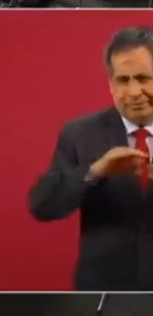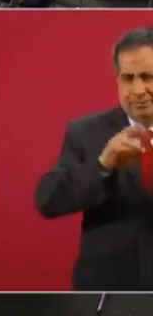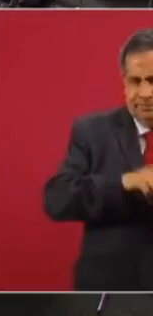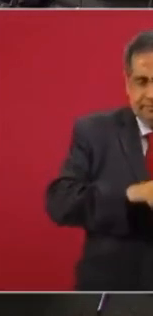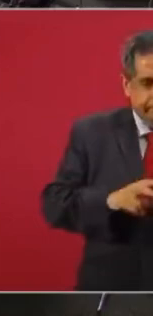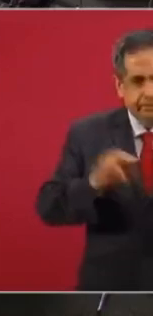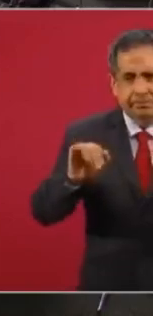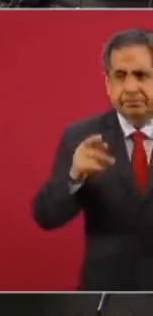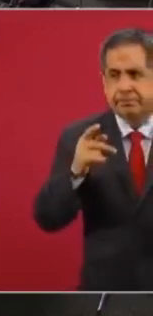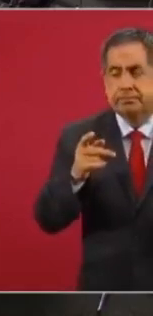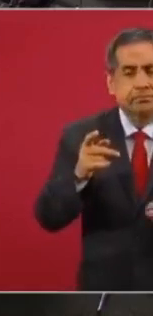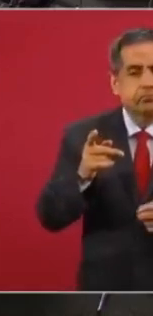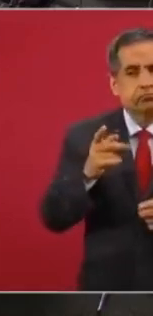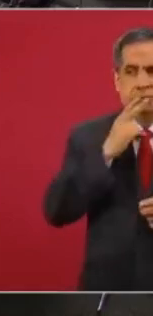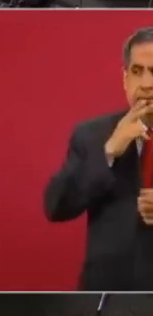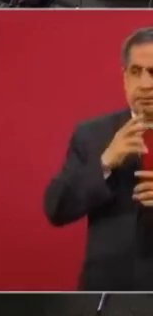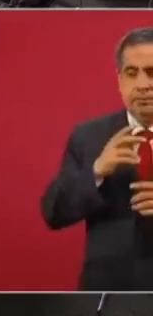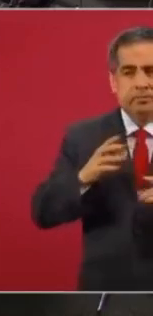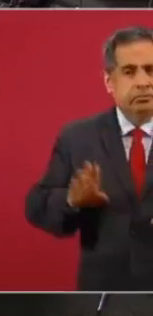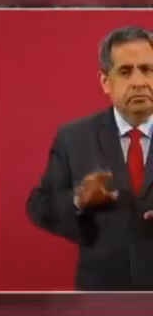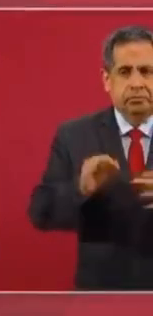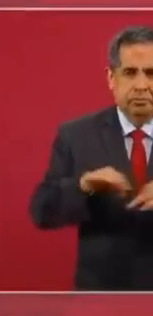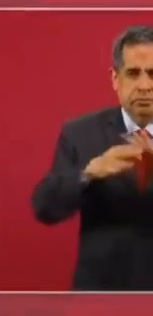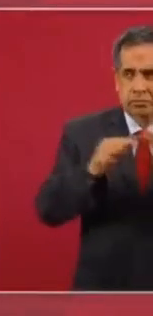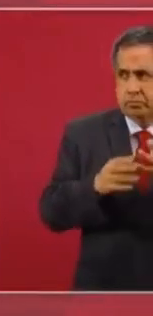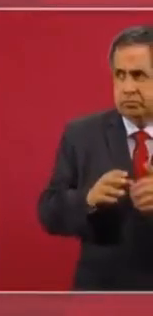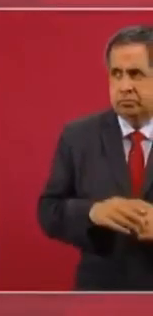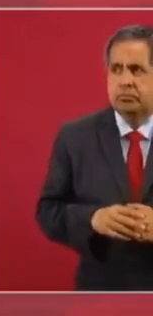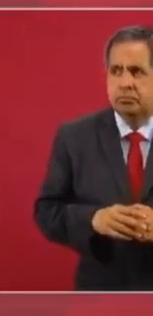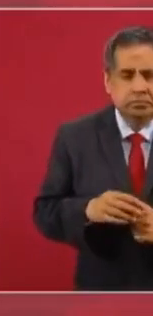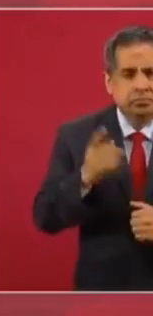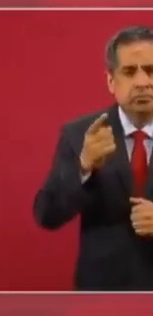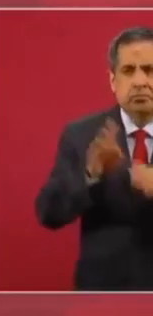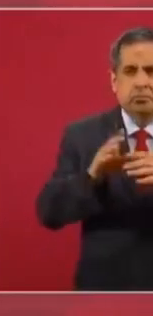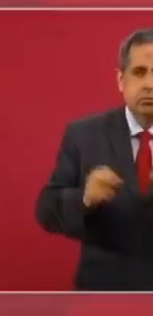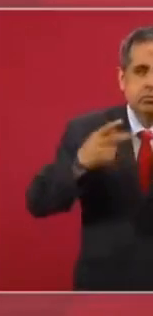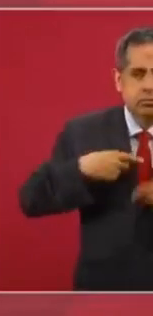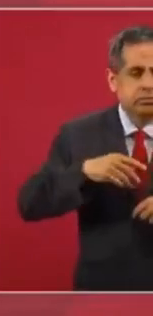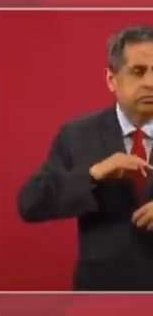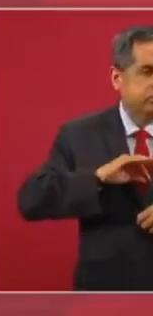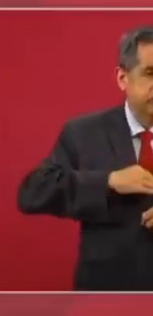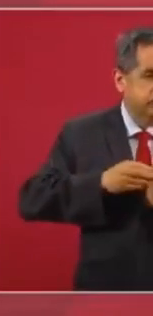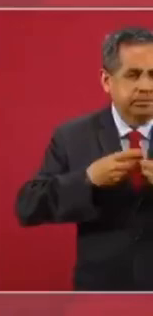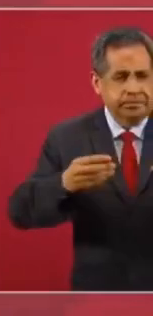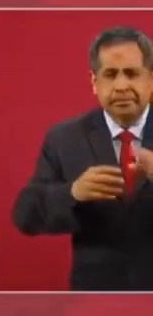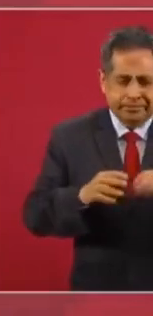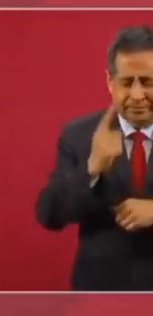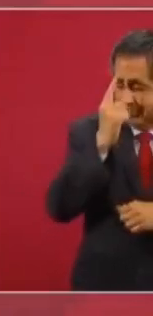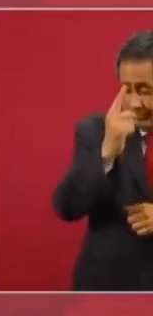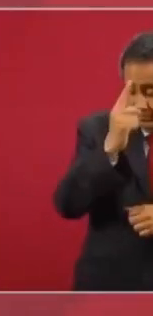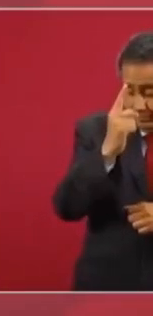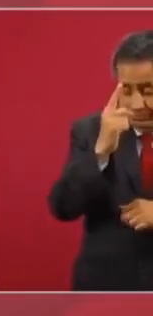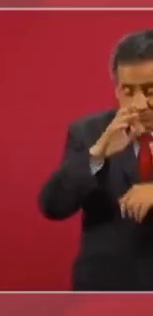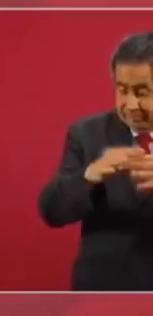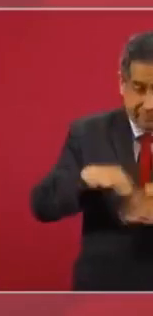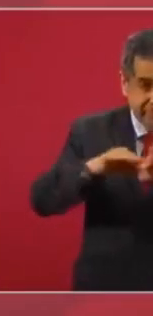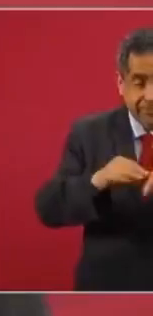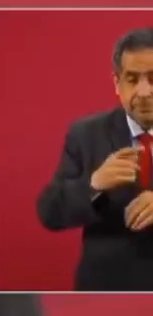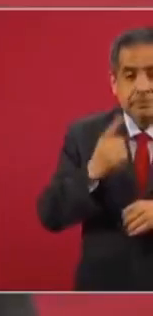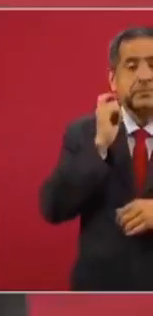luego, eso nos interesa, nos importa, o el número de contagios, pero lo que más me